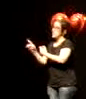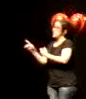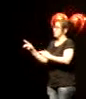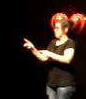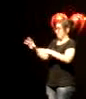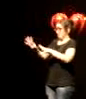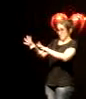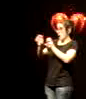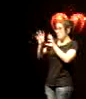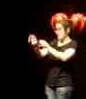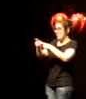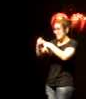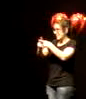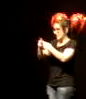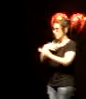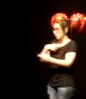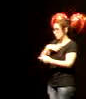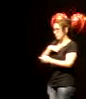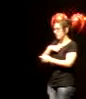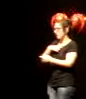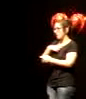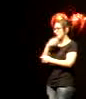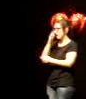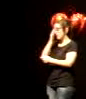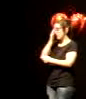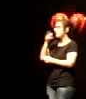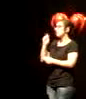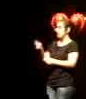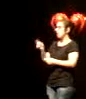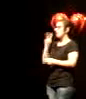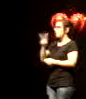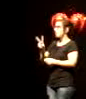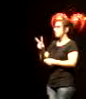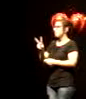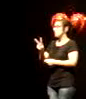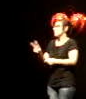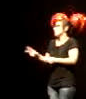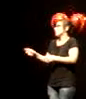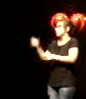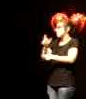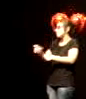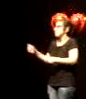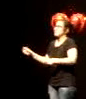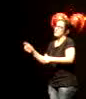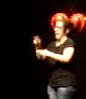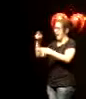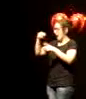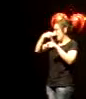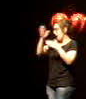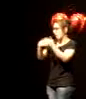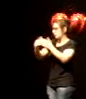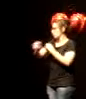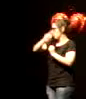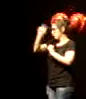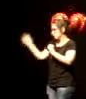aprende en talleres. Y que eso muchas veces vemos como Javier Zavala, Isidro Ferrer, Arnaldo Ballester,